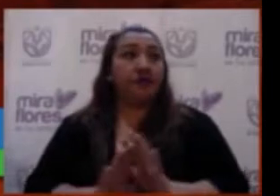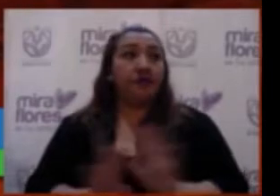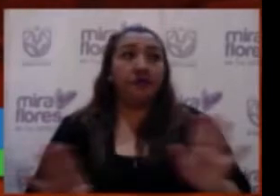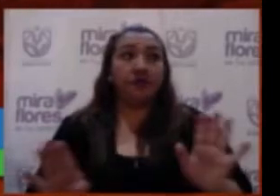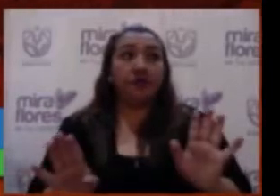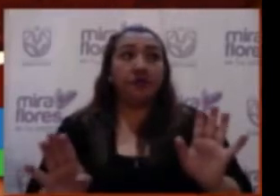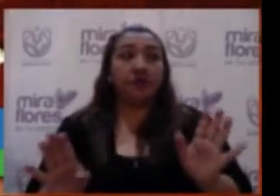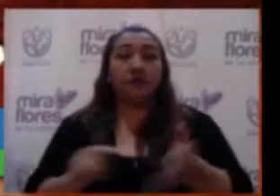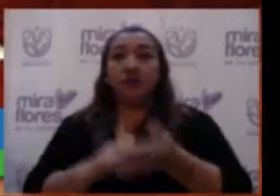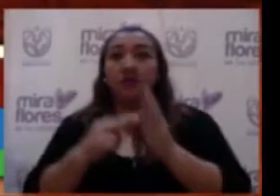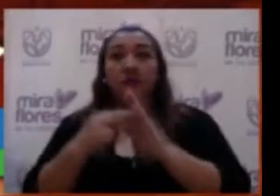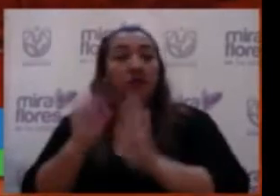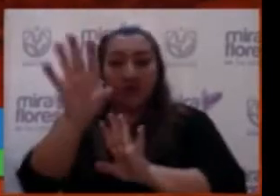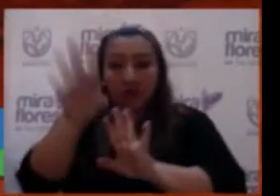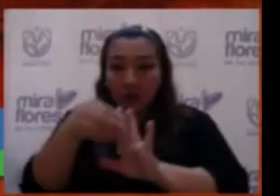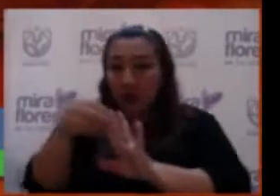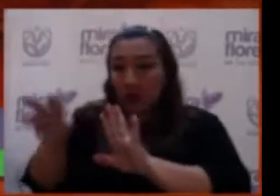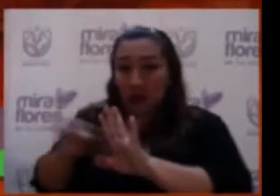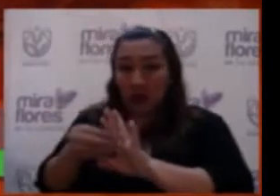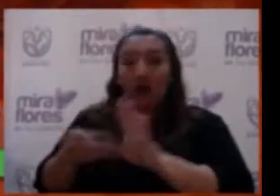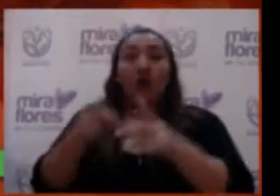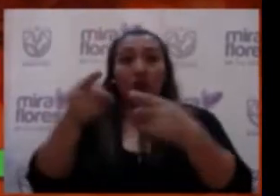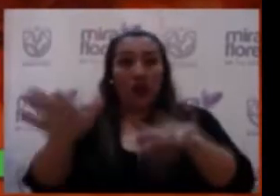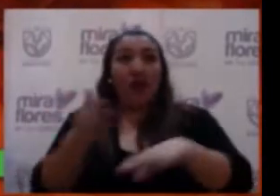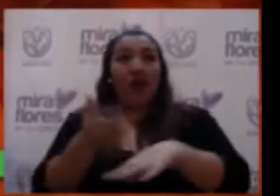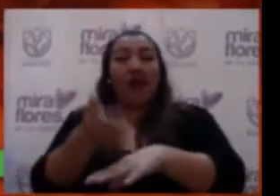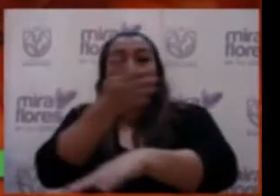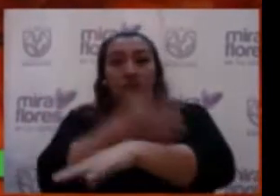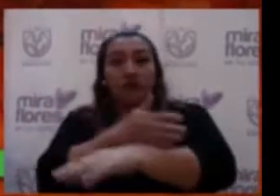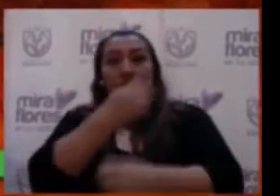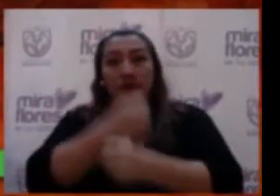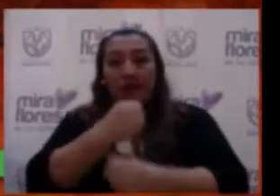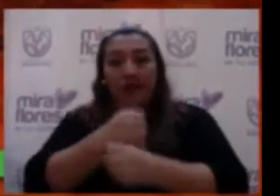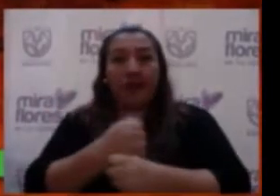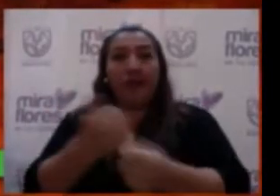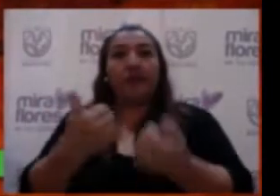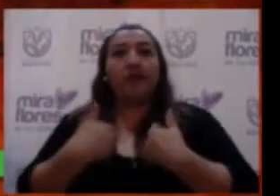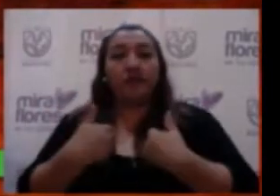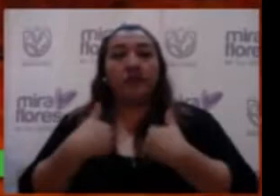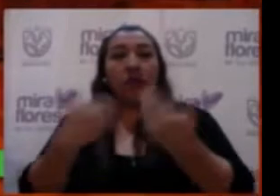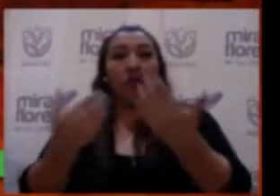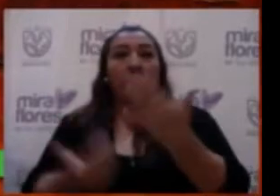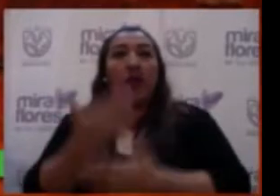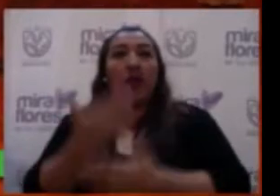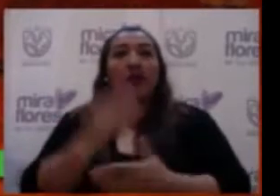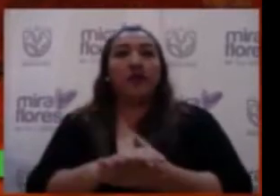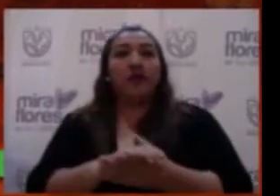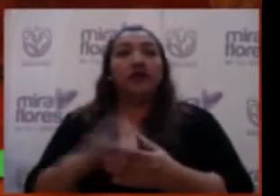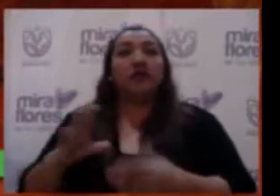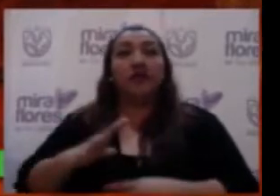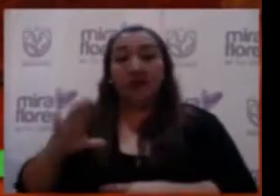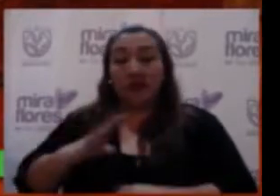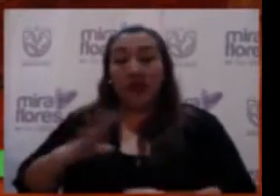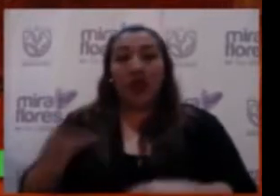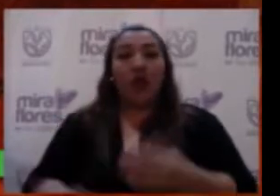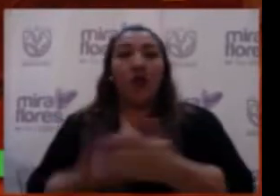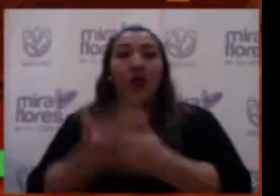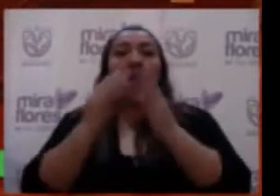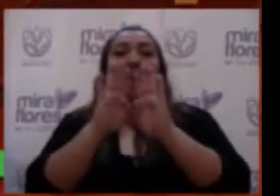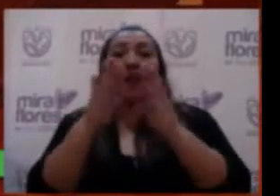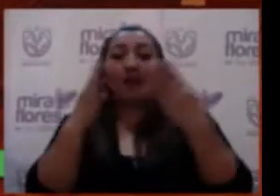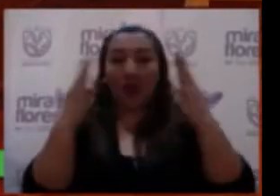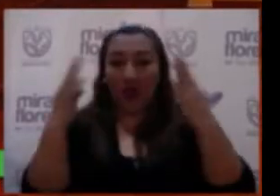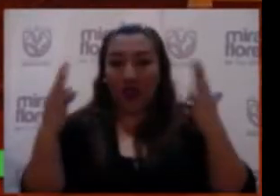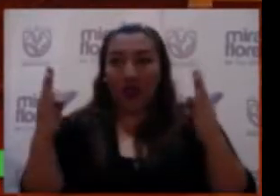Simplemente para complementar esto que ustedes ya han trabajado, tenemos una nueva sala, una nueva biblioteca en